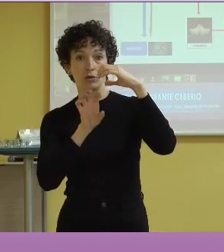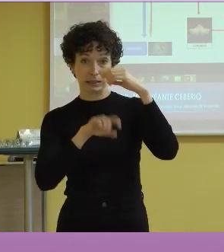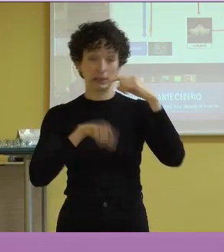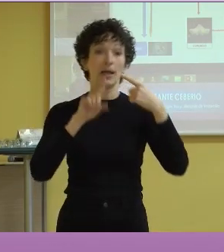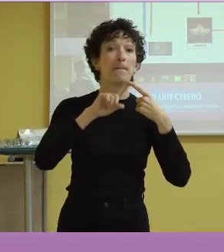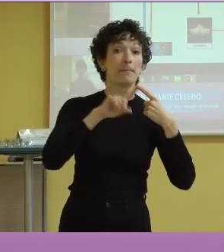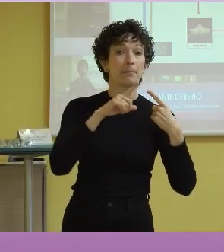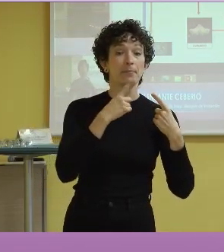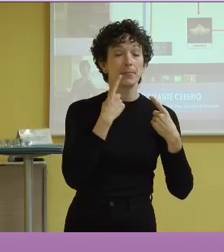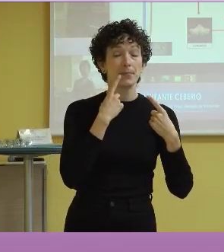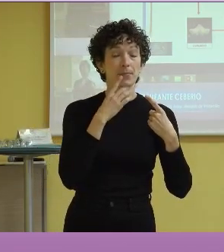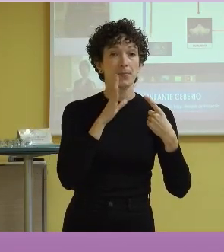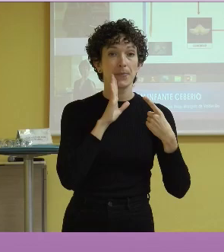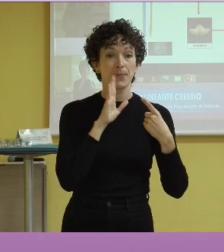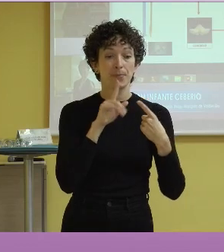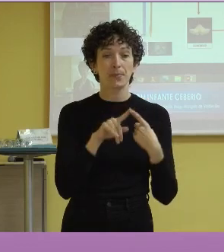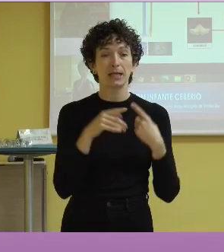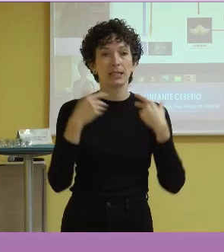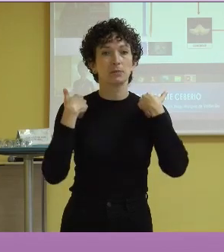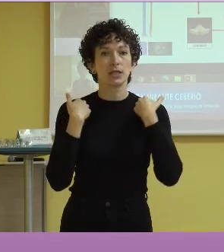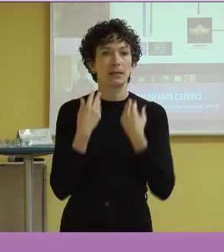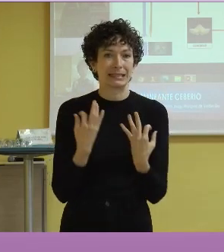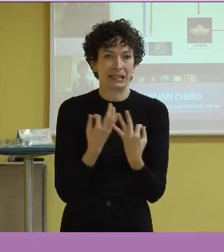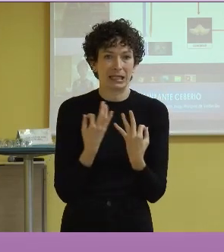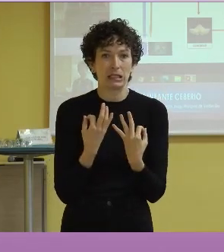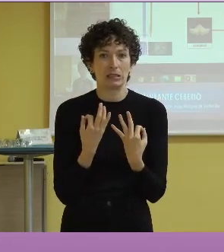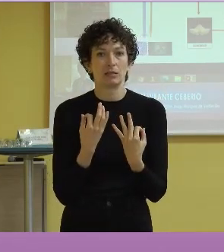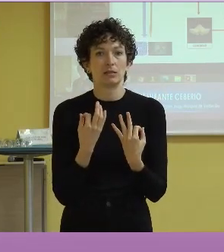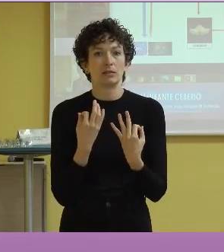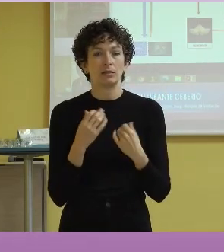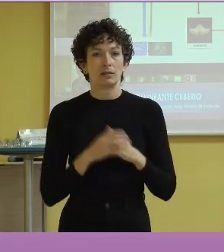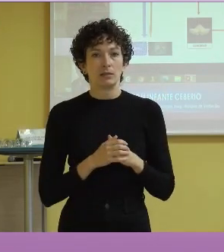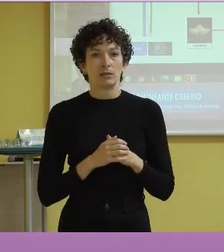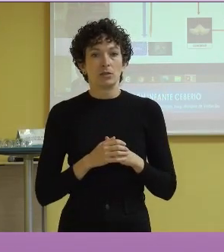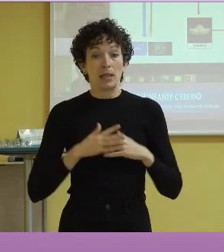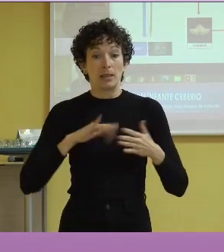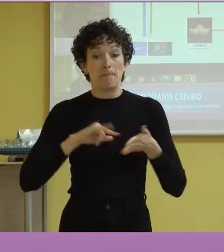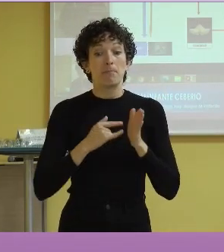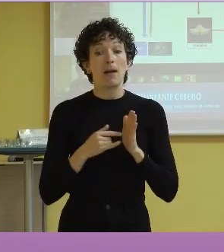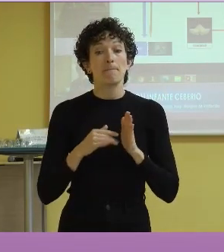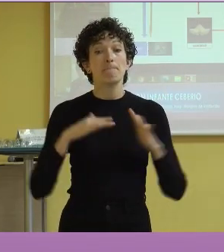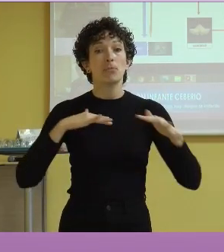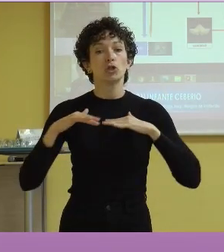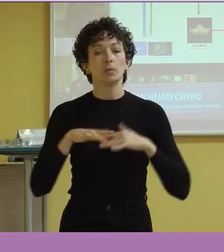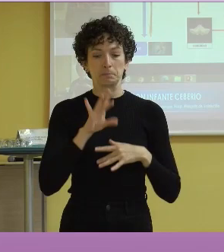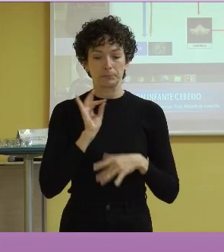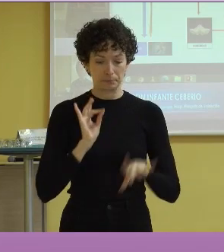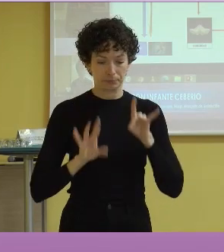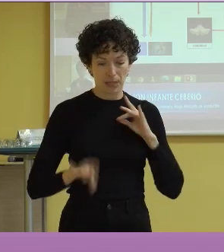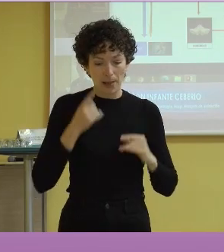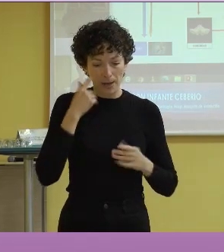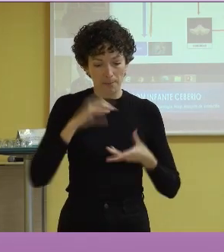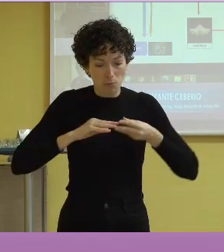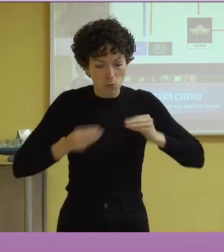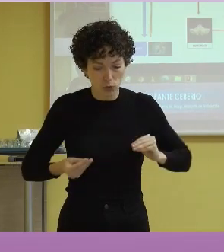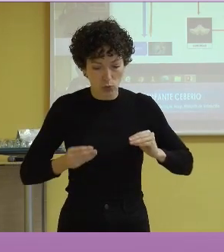basales, bueno, lo que se encarga fundamentalmente es de la selección del plan motor, de la selección, es decir, qué